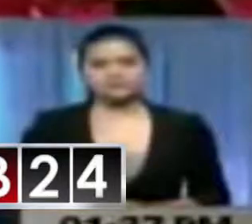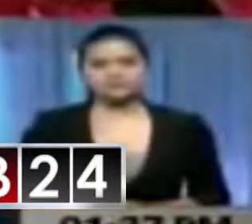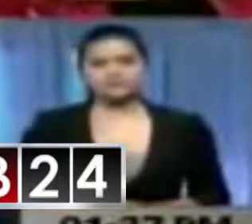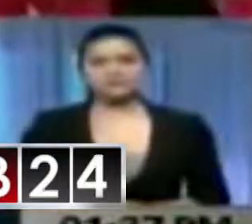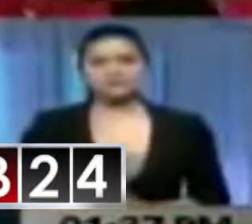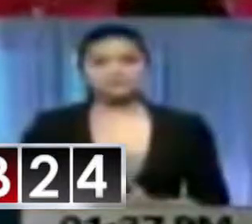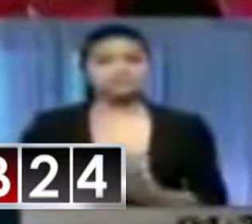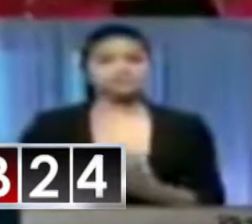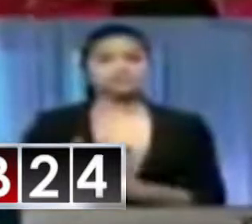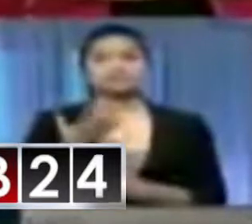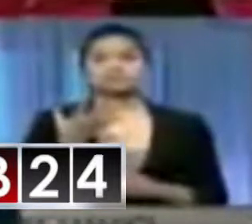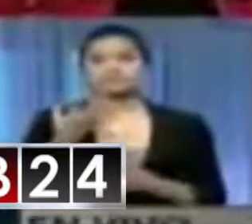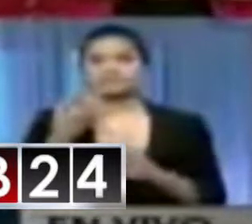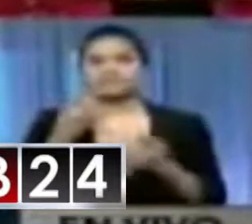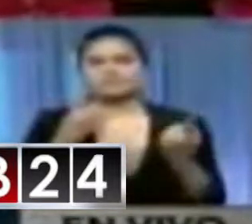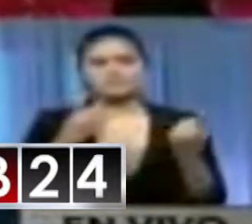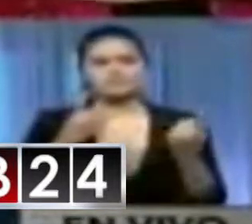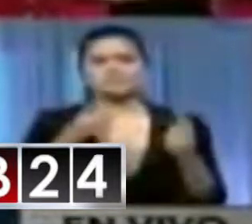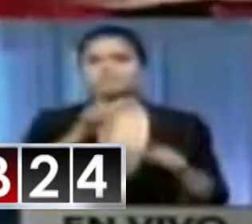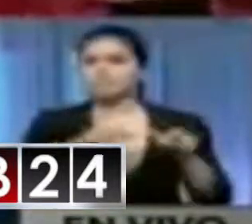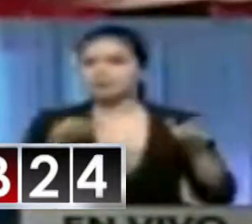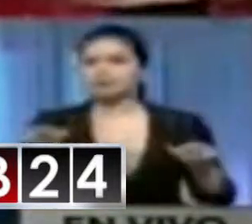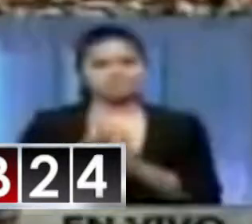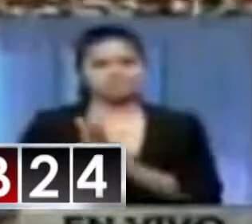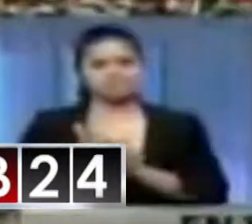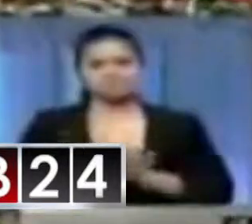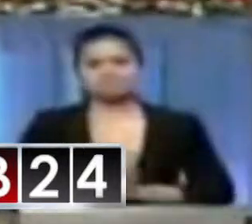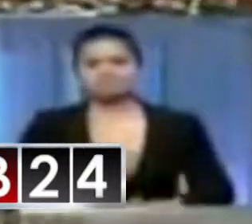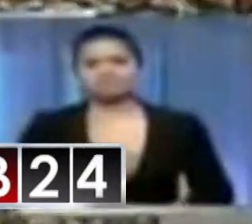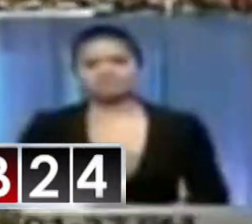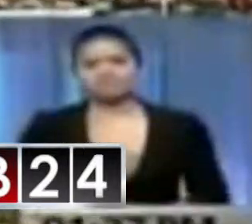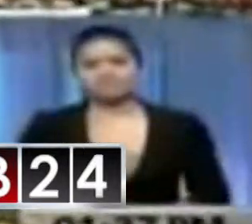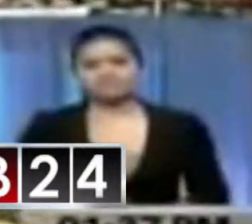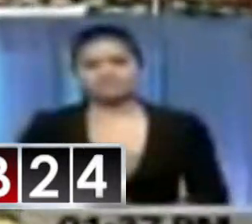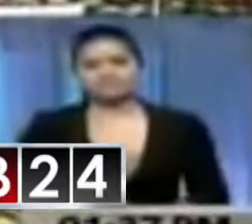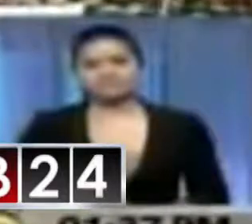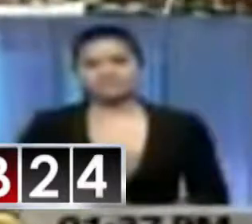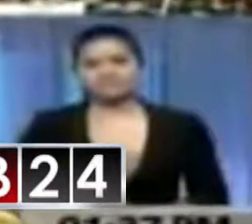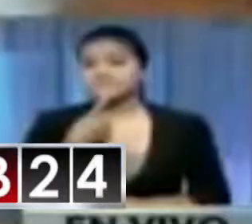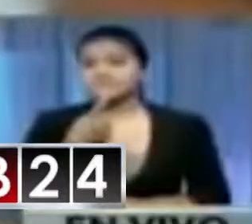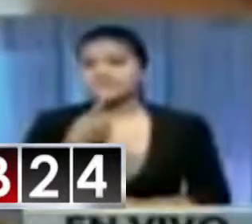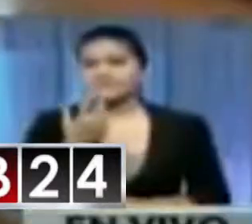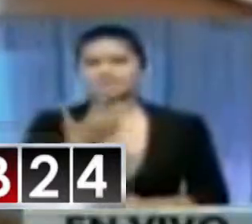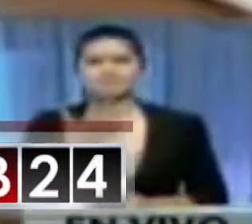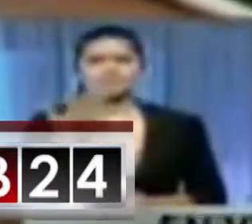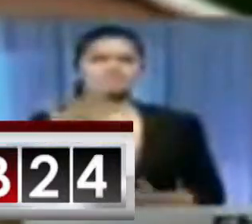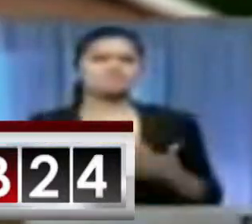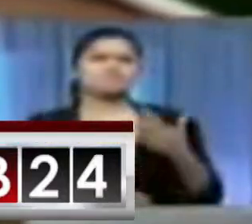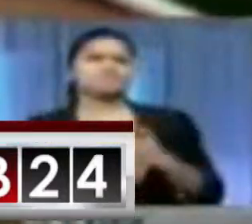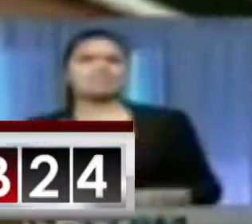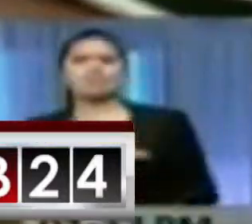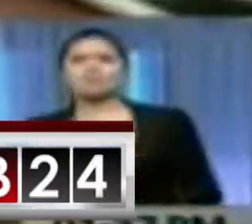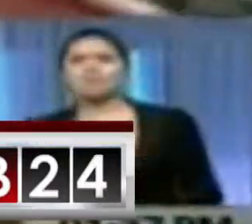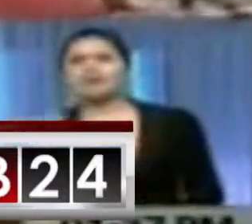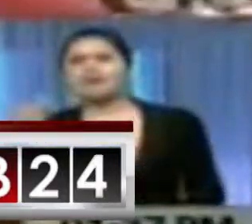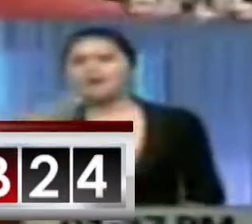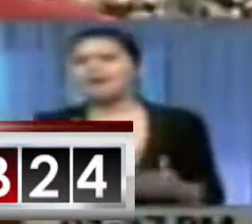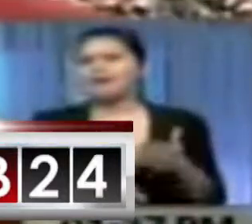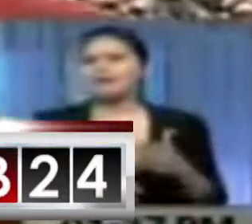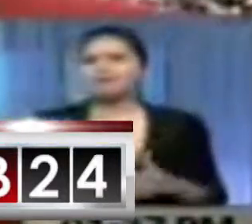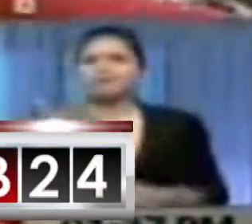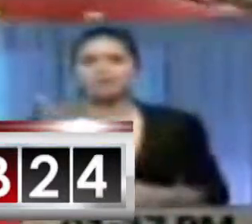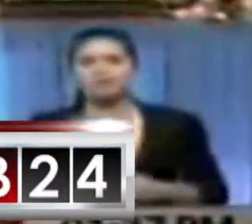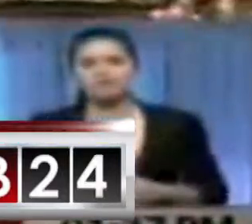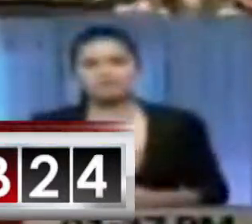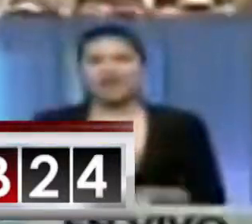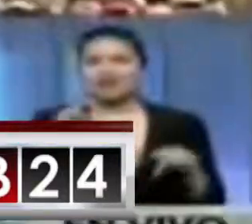Desde la concentración oficialista en la avenida Bolívar de Caracas, el presidente Nicolás Maduro aseguró que triunfó la paz y la victoria del